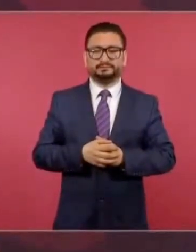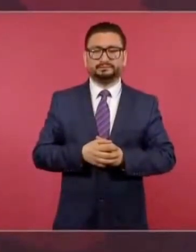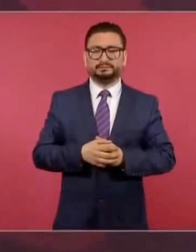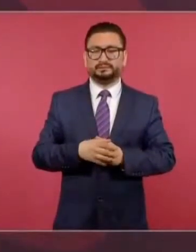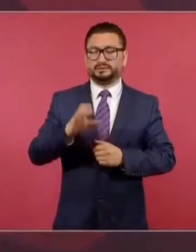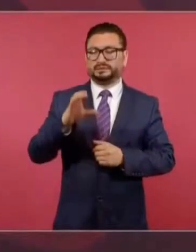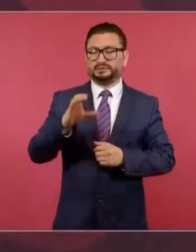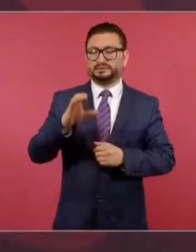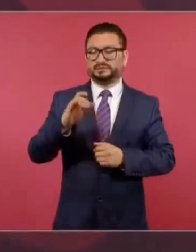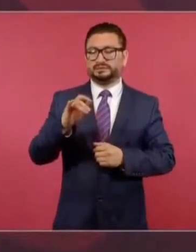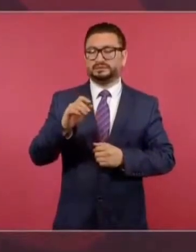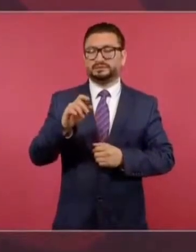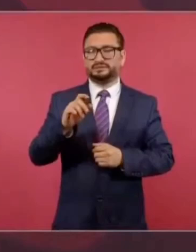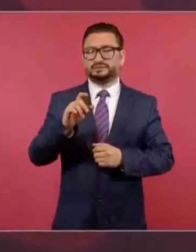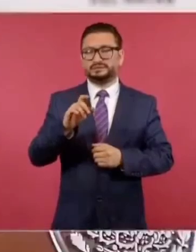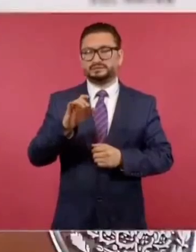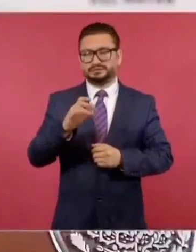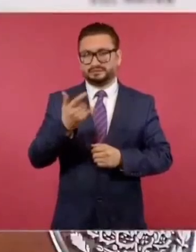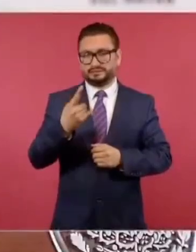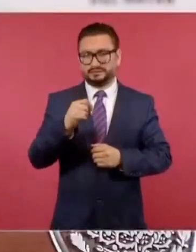Citigroup comprara Banamex,